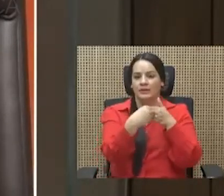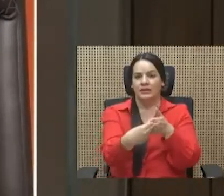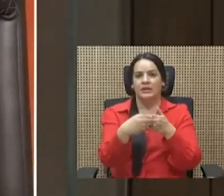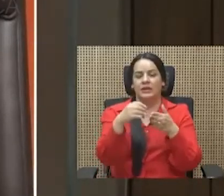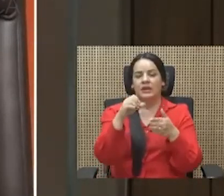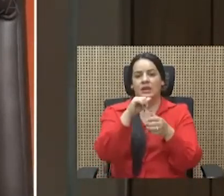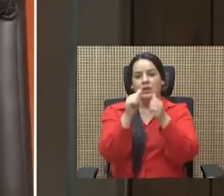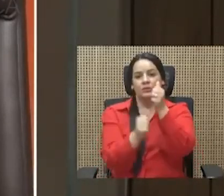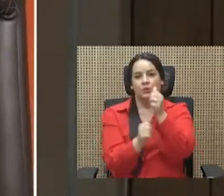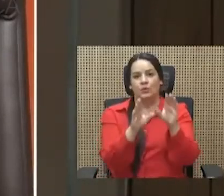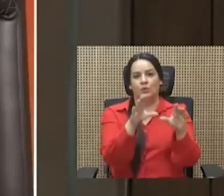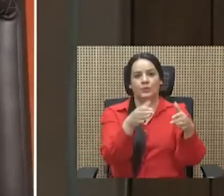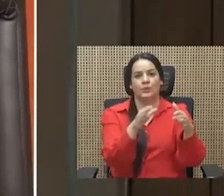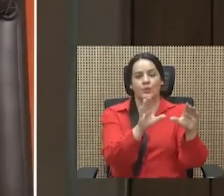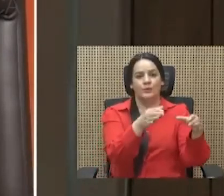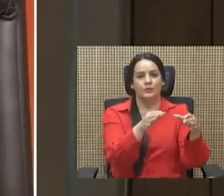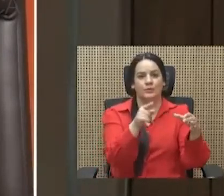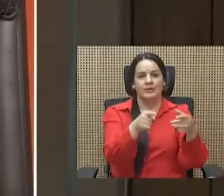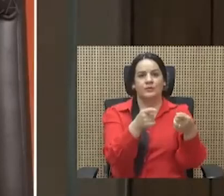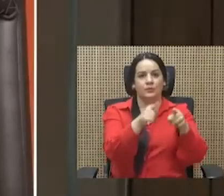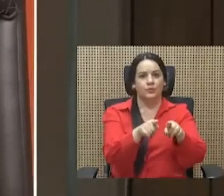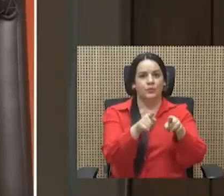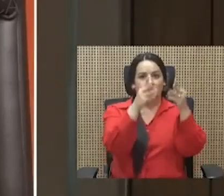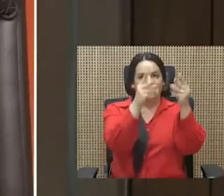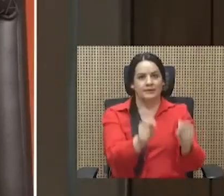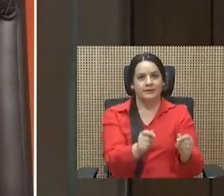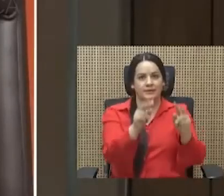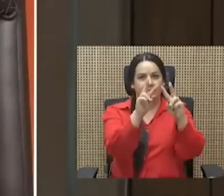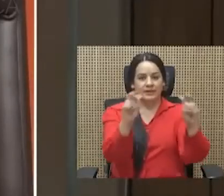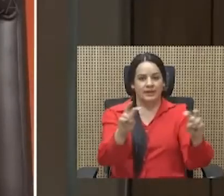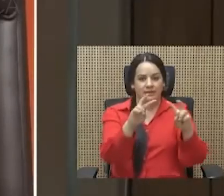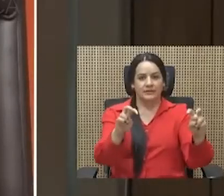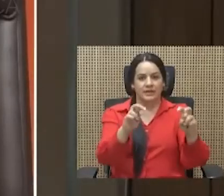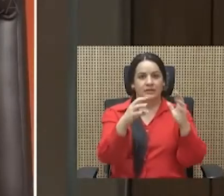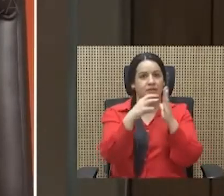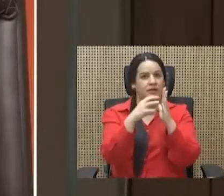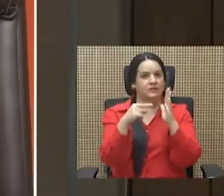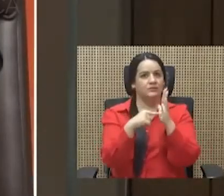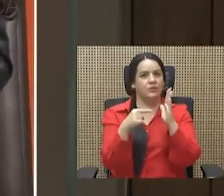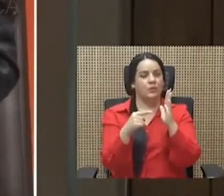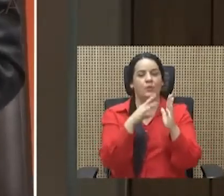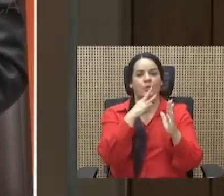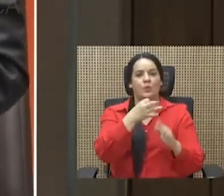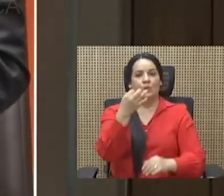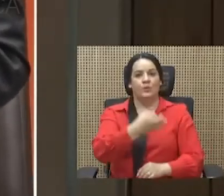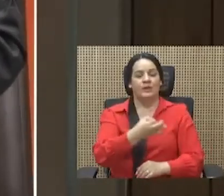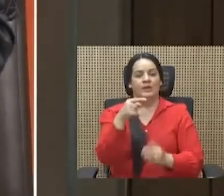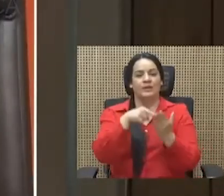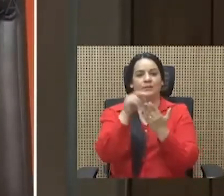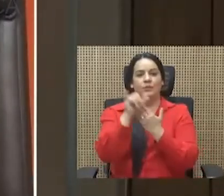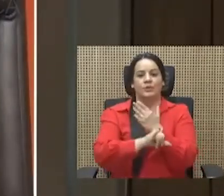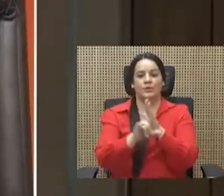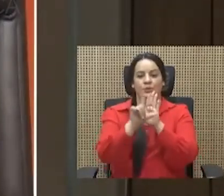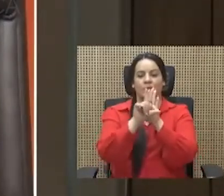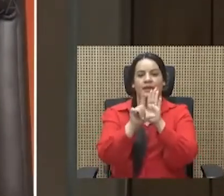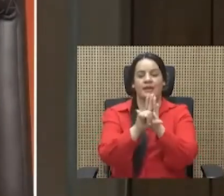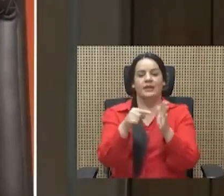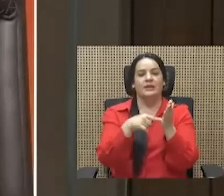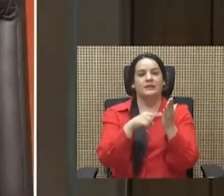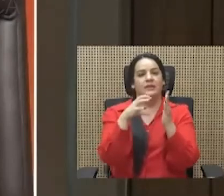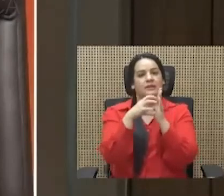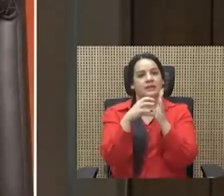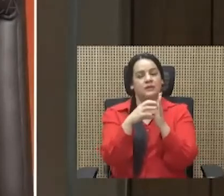Asuntos Hacendarios que analizó el texto original de este proyecto de ley, texto que era una verdadera